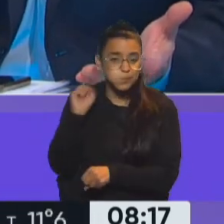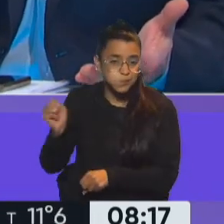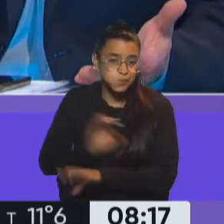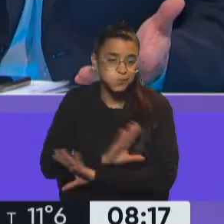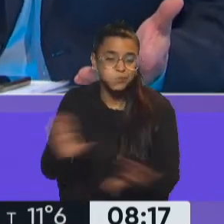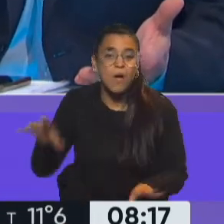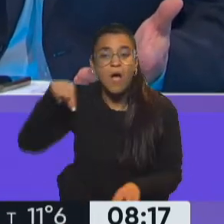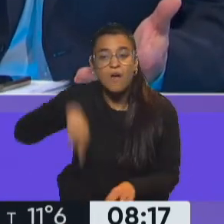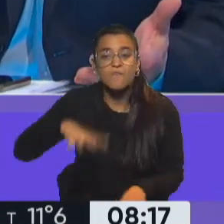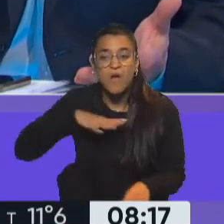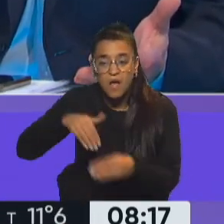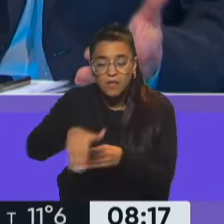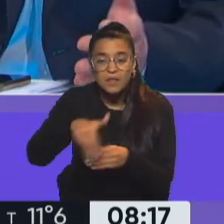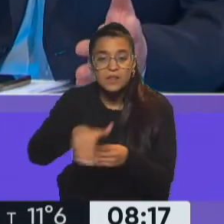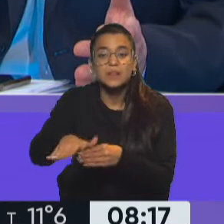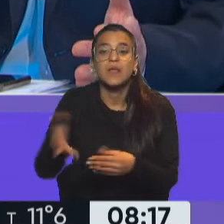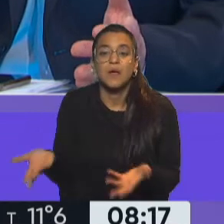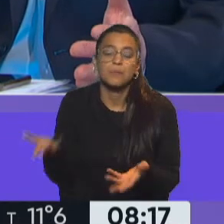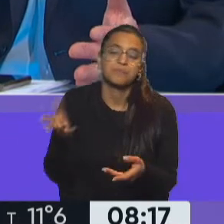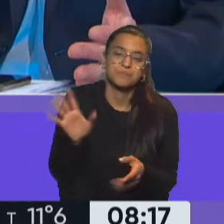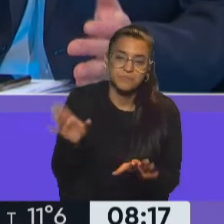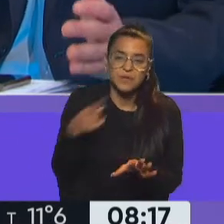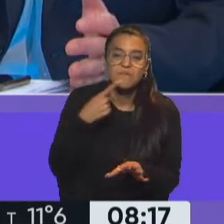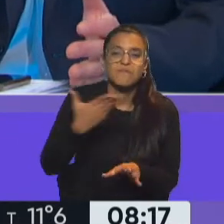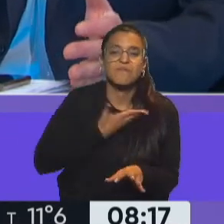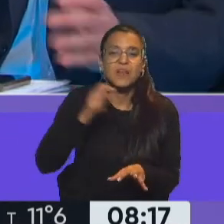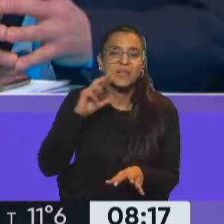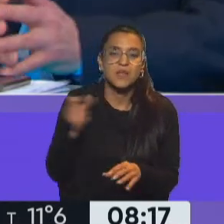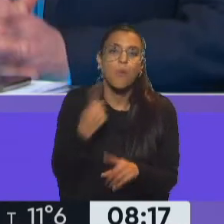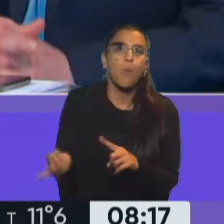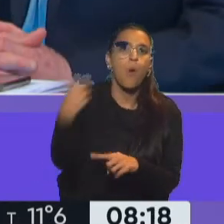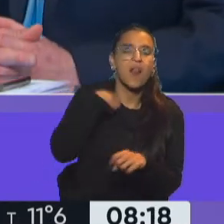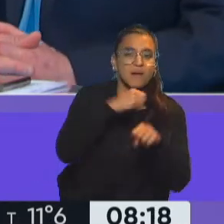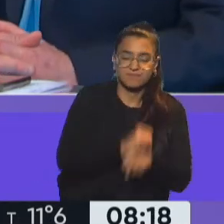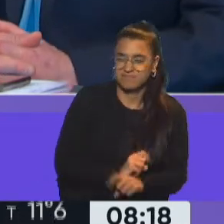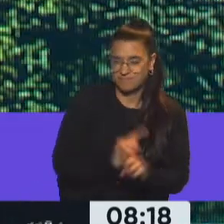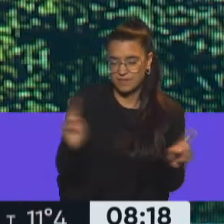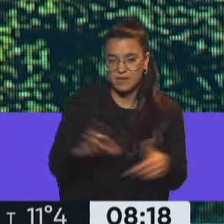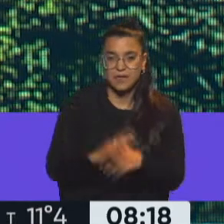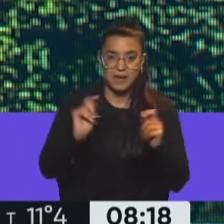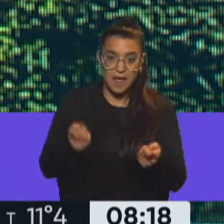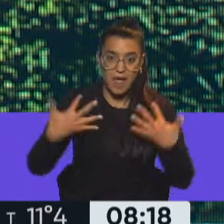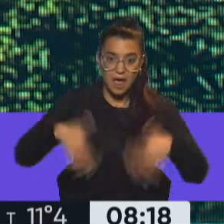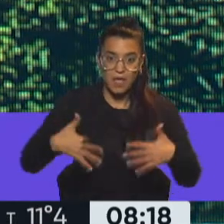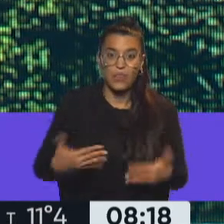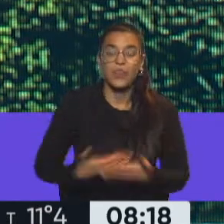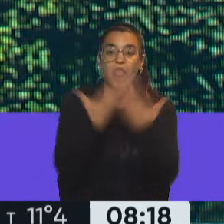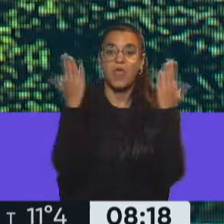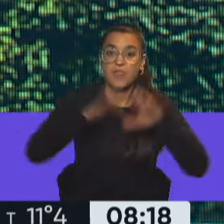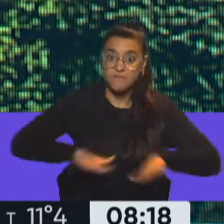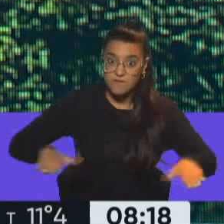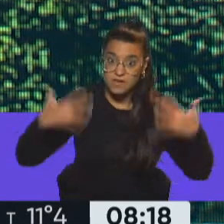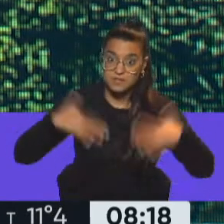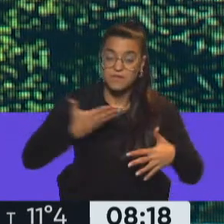tal que aún en el peor de los casos difícilmente leonardo fariña vuelve a prisión bueno un regalito para el día de las infancias